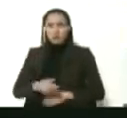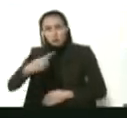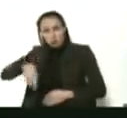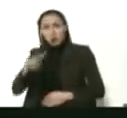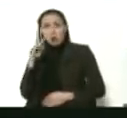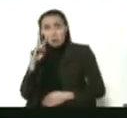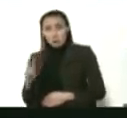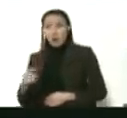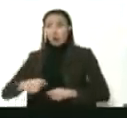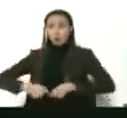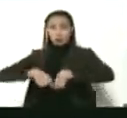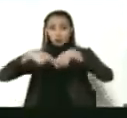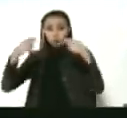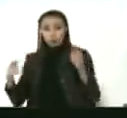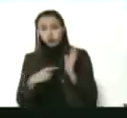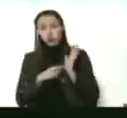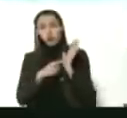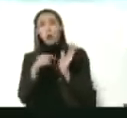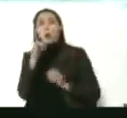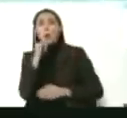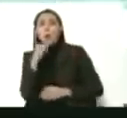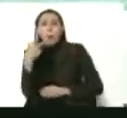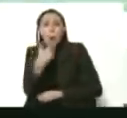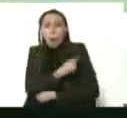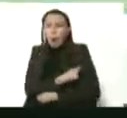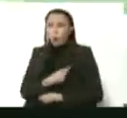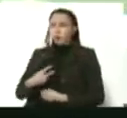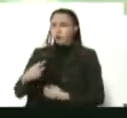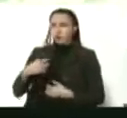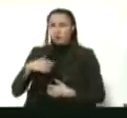las noticias mundiales, la reacción ante algunas vacunas.